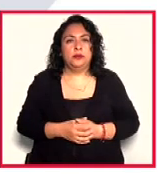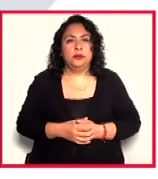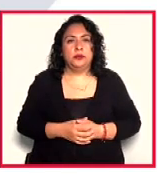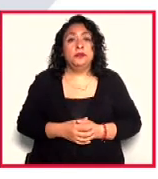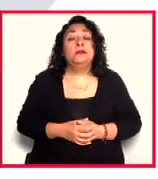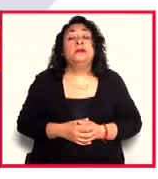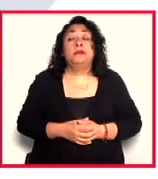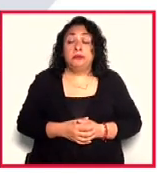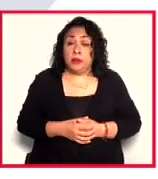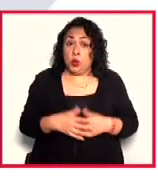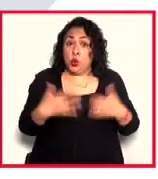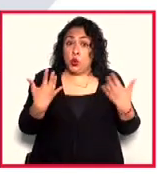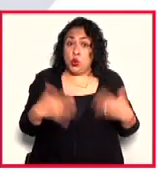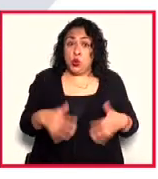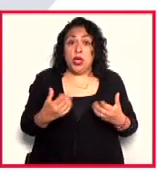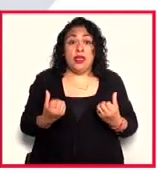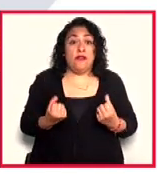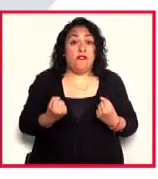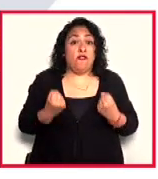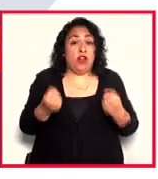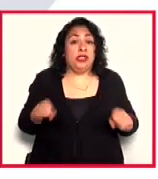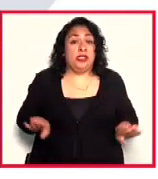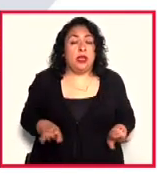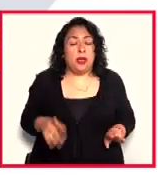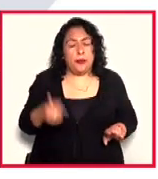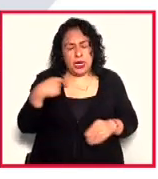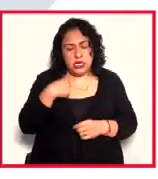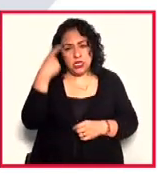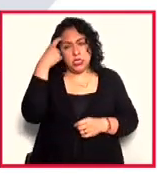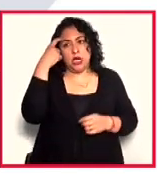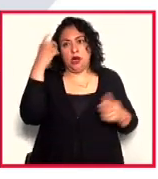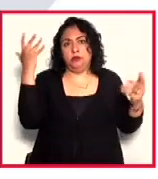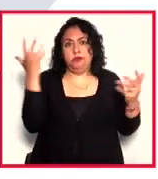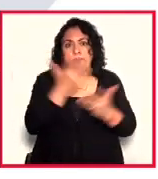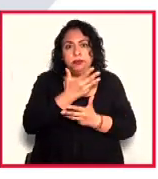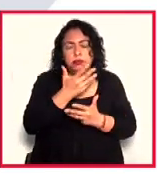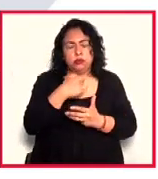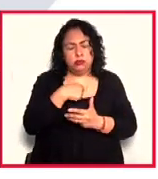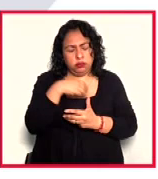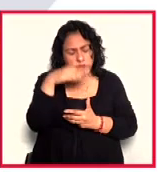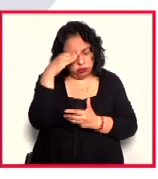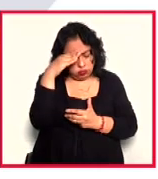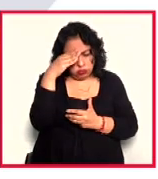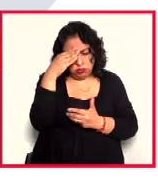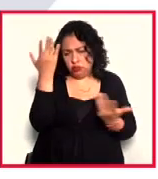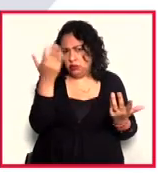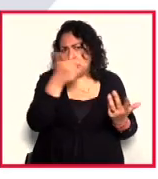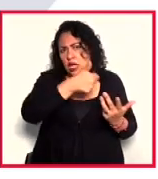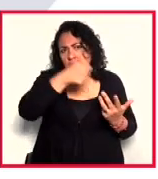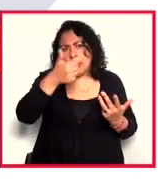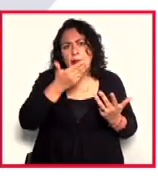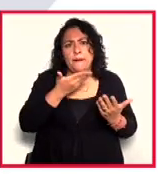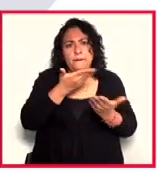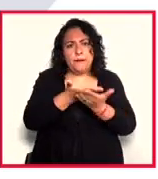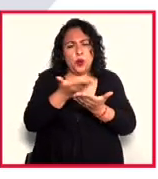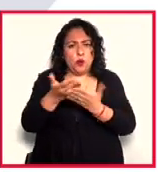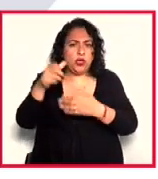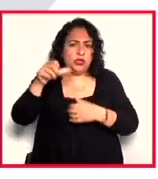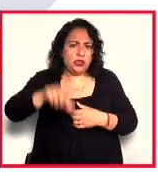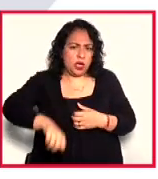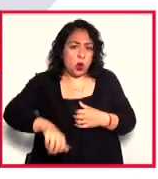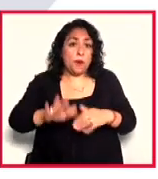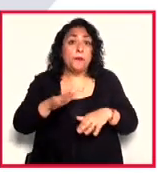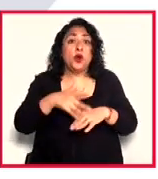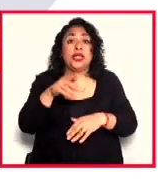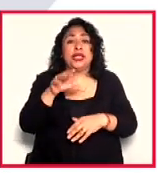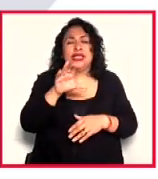Vaya fuerza que tiene el teatro para sacudir conciencias y motivar a la reflexión en todas y cada una de las propuestas que les tenemos esta noche, porque el Centro